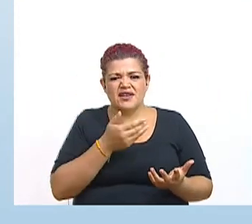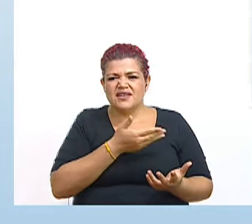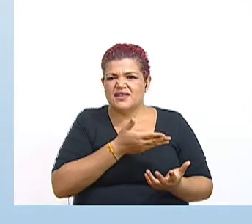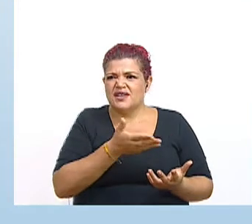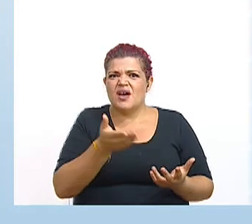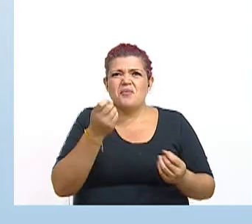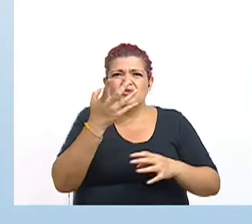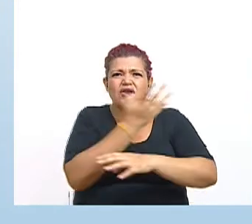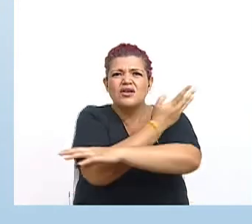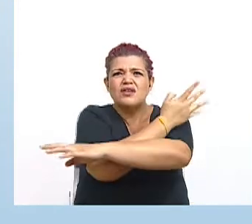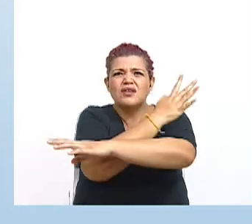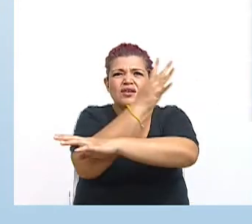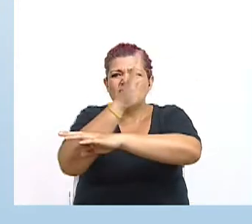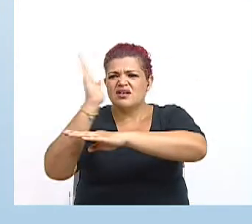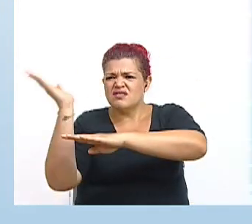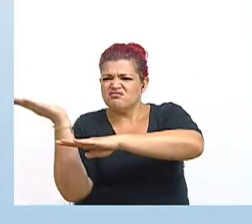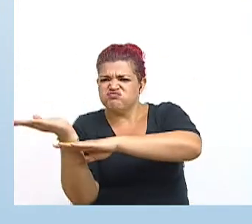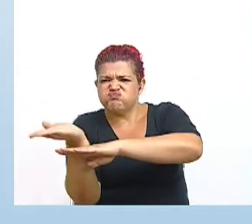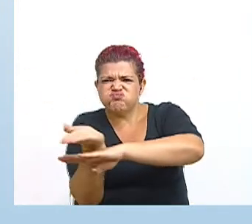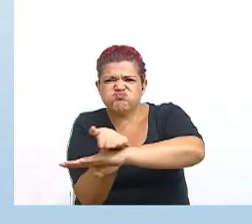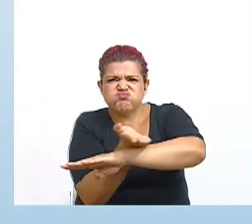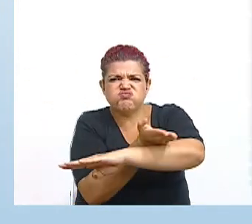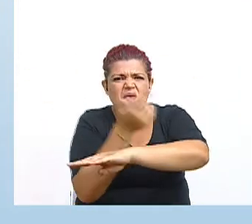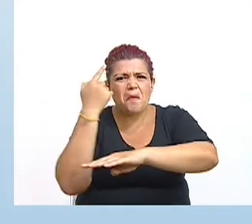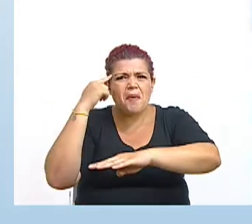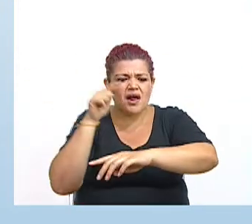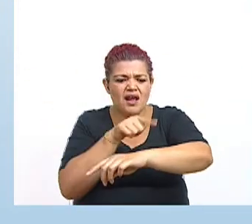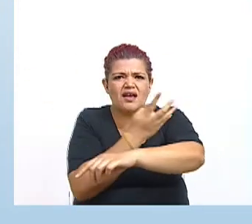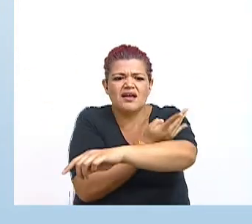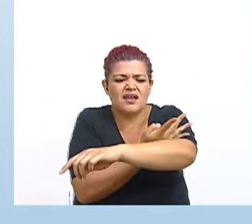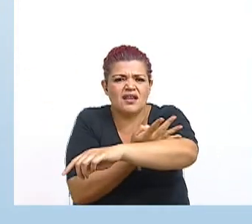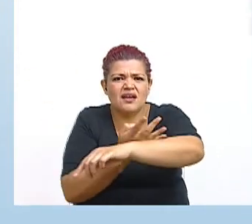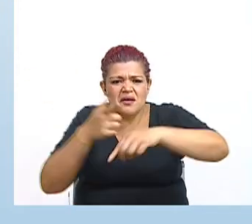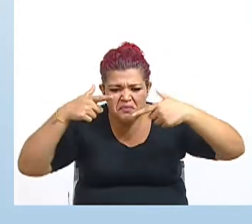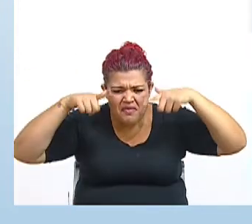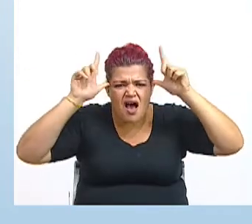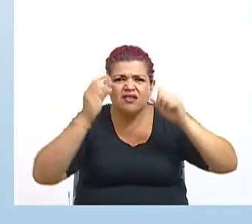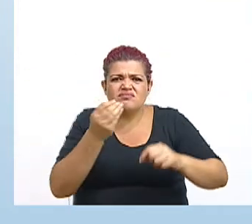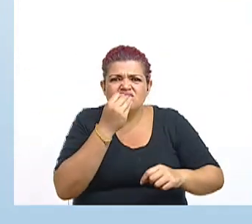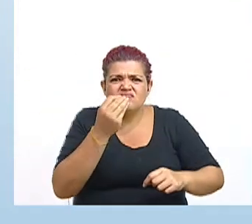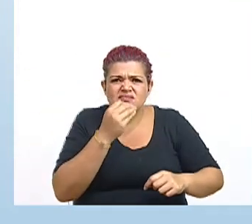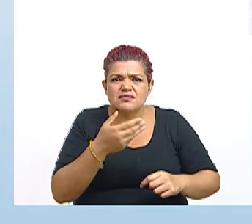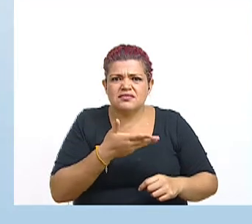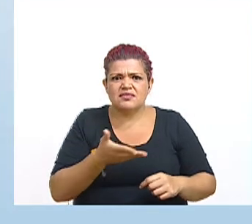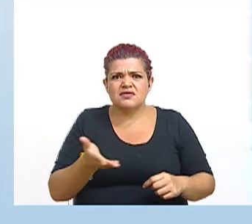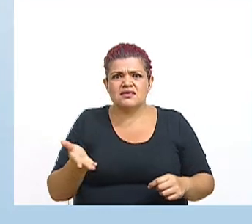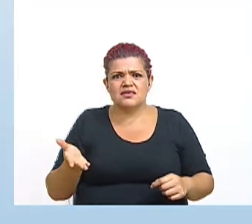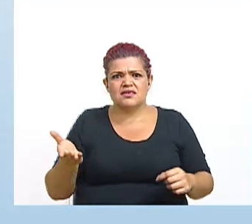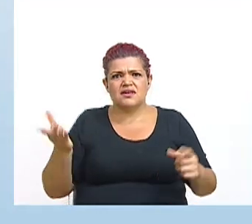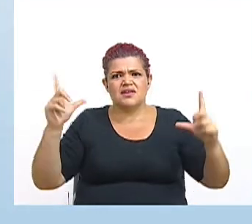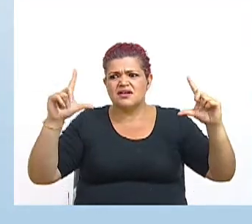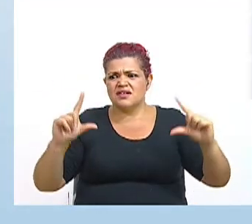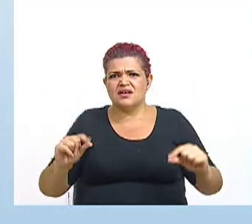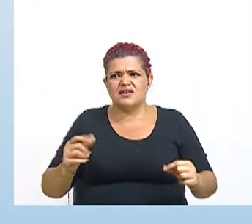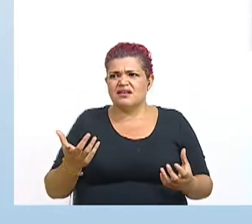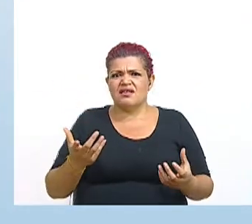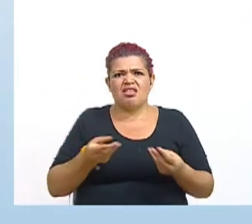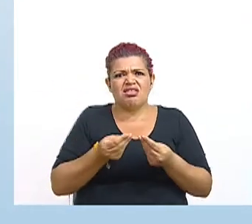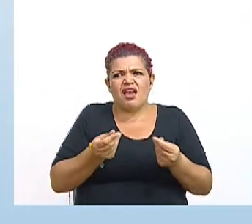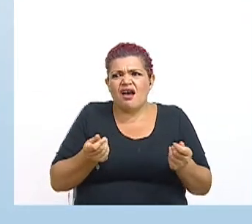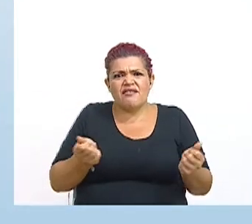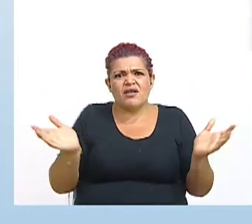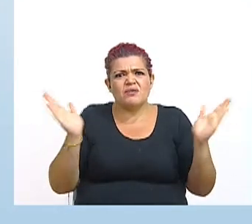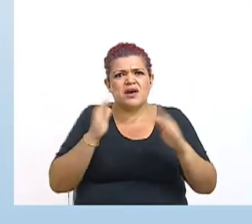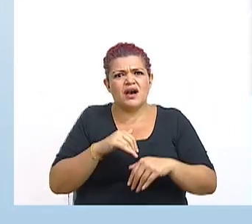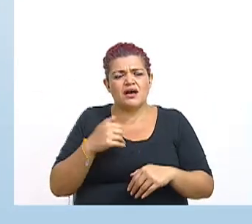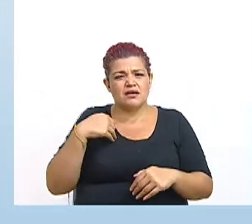áreas forestales para convertirlas en pastizales. Y aunque la actividad ganadera es muy importante en nuestro país, debemos valorar cuál es